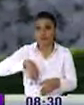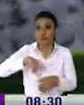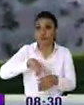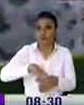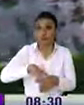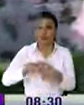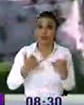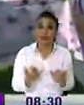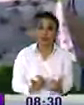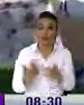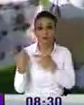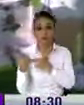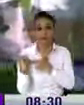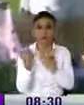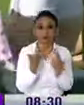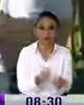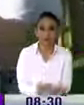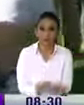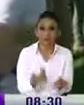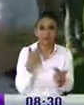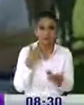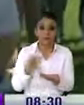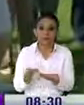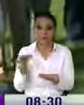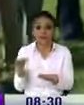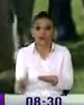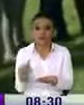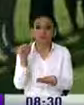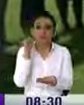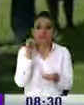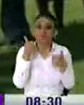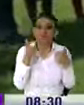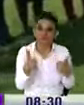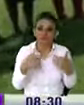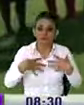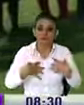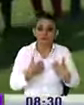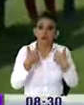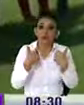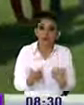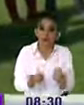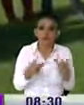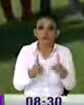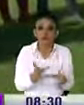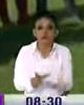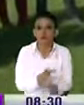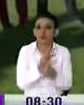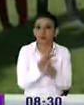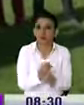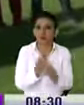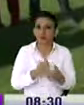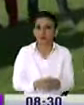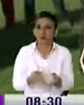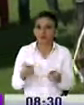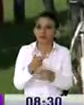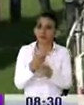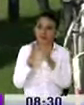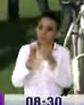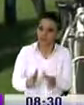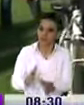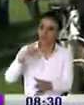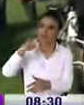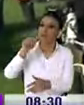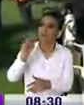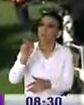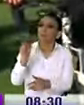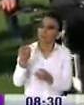esta corresponsabilidad para que este cantón sea un cantón sano y sobre todo seguro. Vamos a hablar también con el concejal Puma para que nos